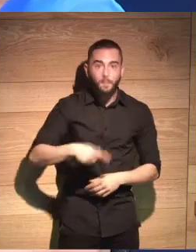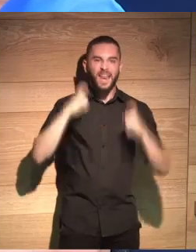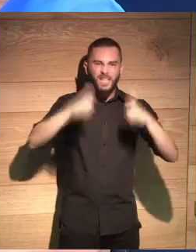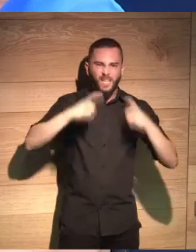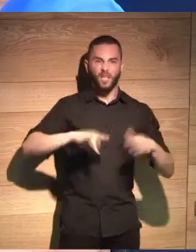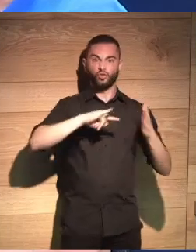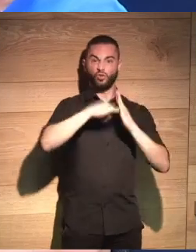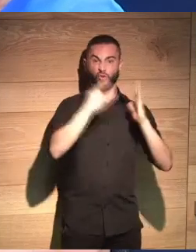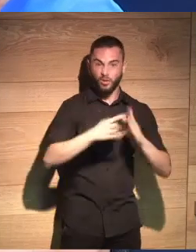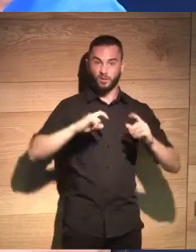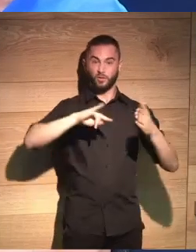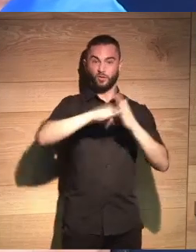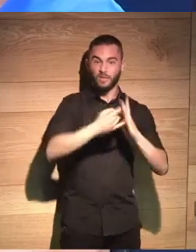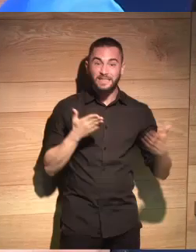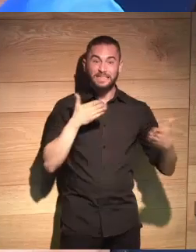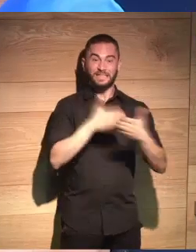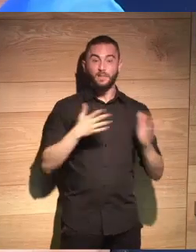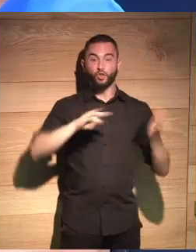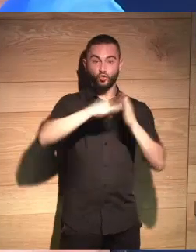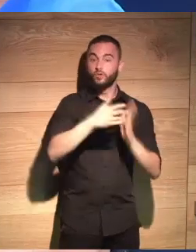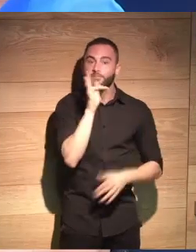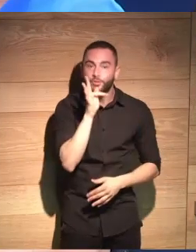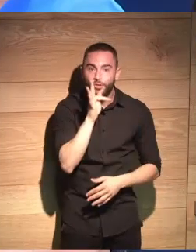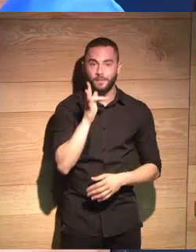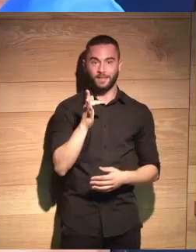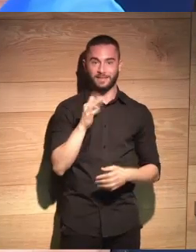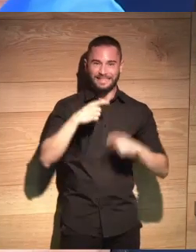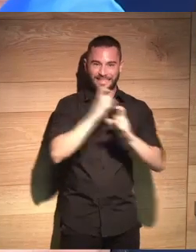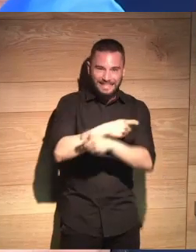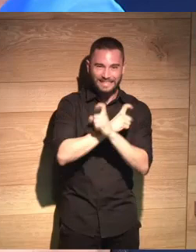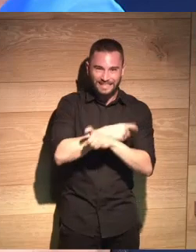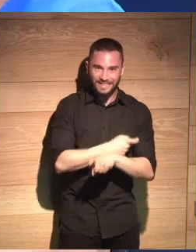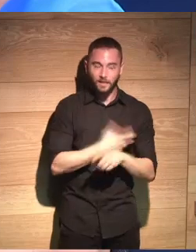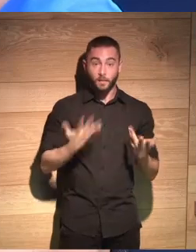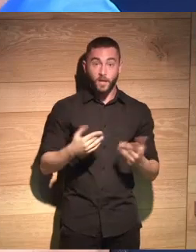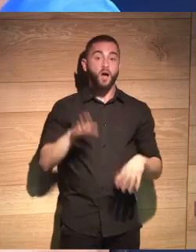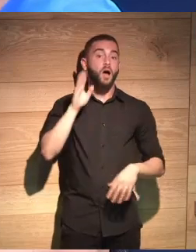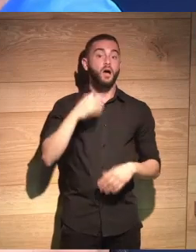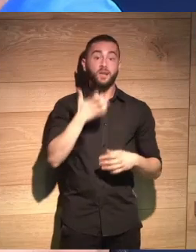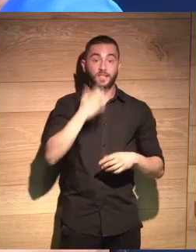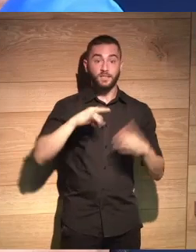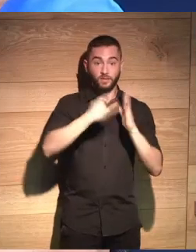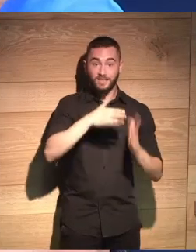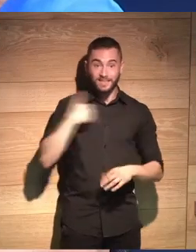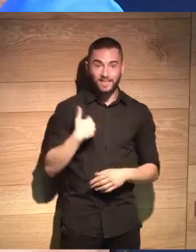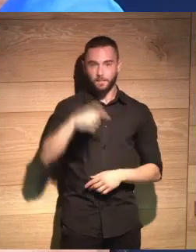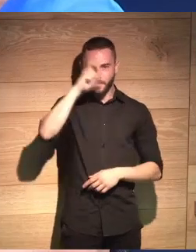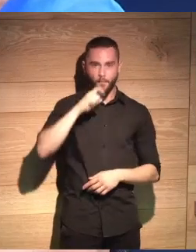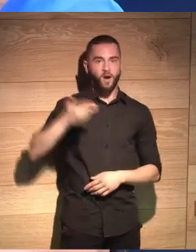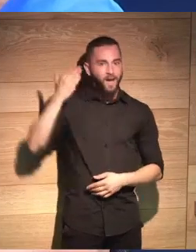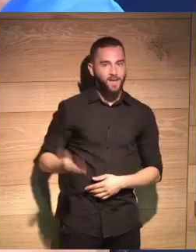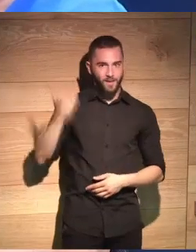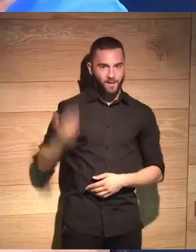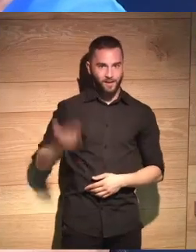más sin resolverlas. Pero para esto hay que tener una memoria enorme y no mucha más, porque nos